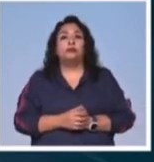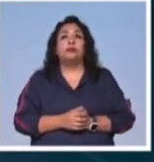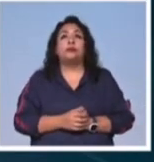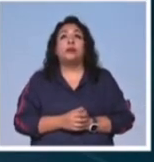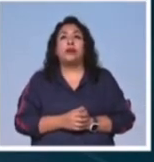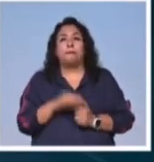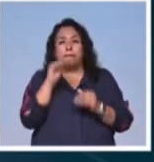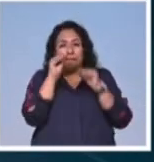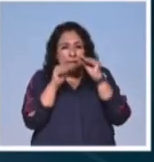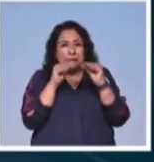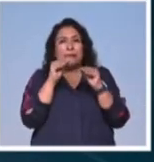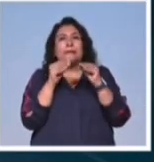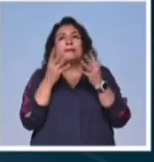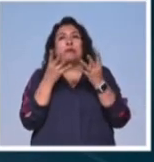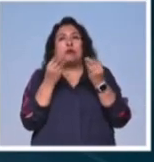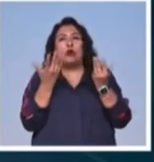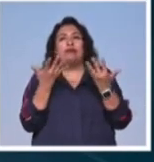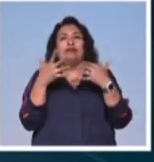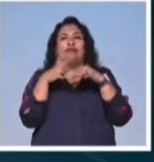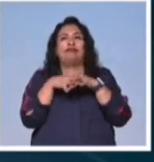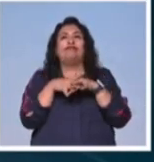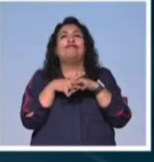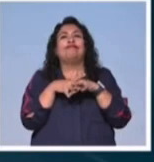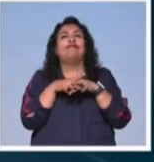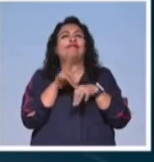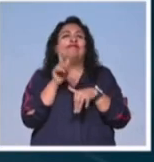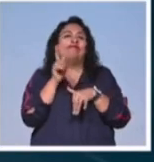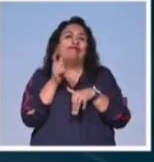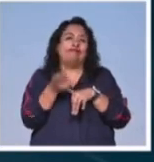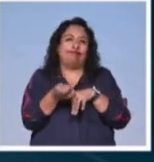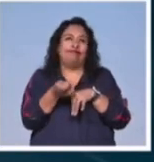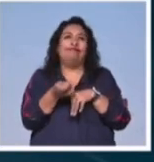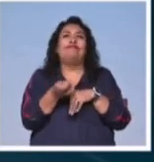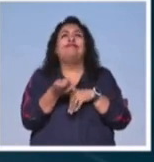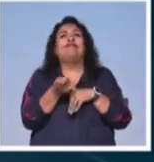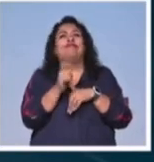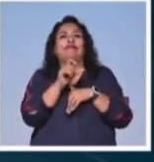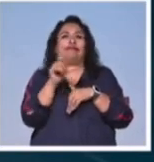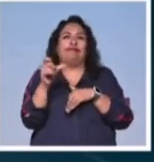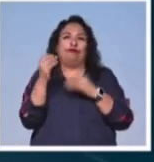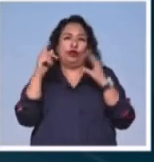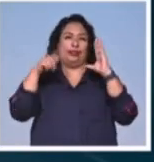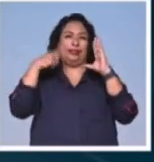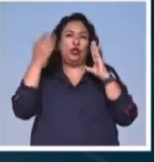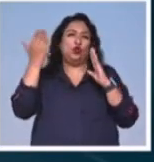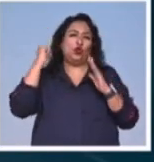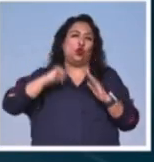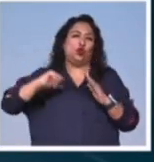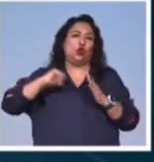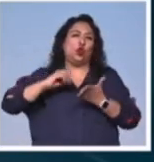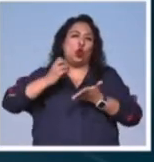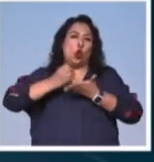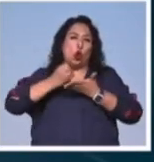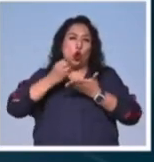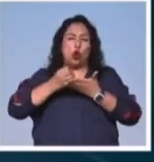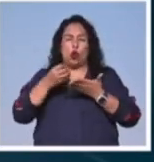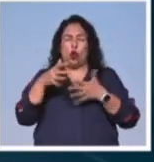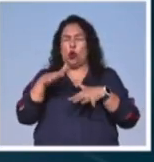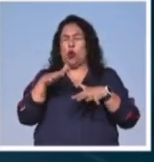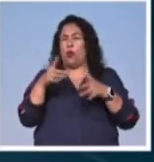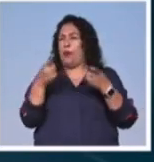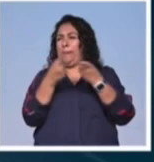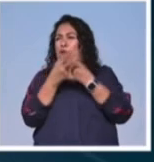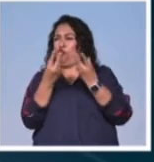La estética tiene mucha mezcla, sobre todo está basada mucho en el cine de la época de oro, ¿no? El alto contraste.